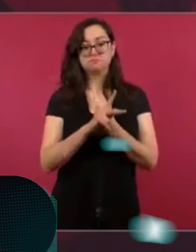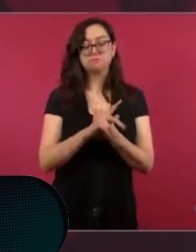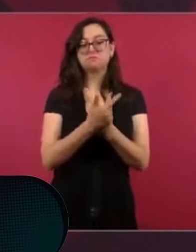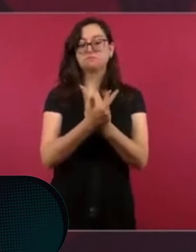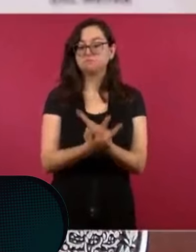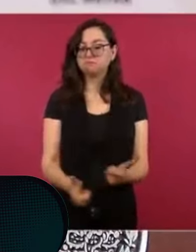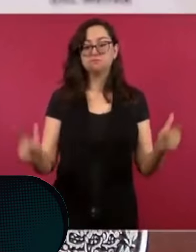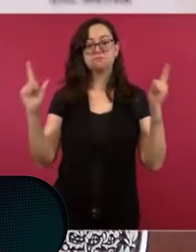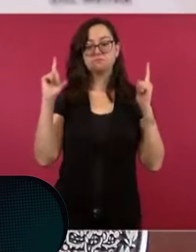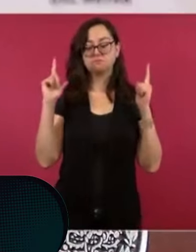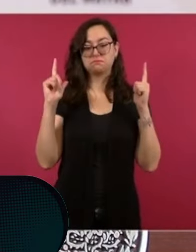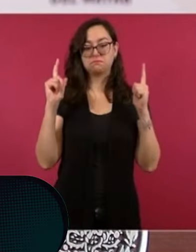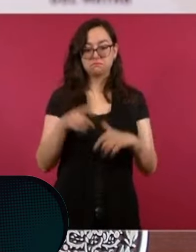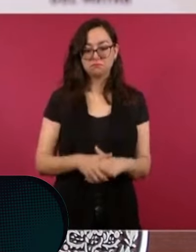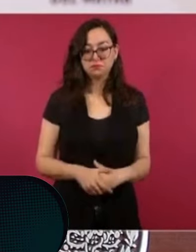y